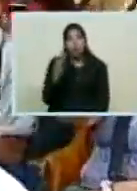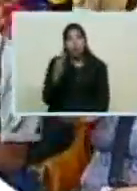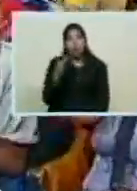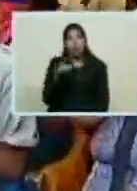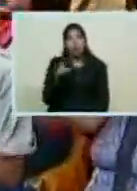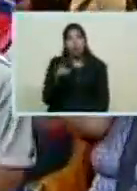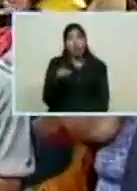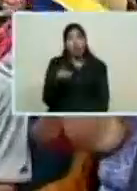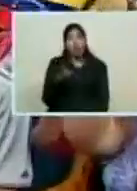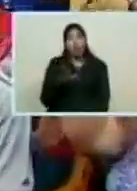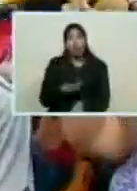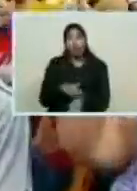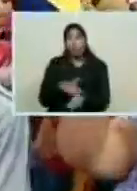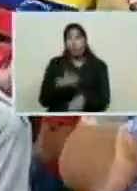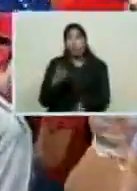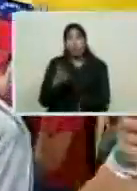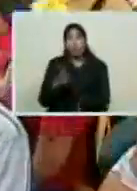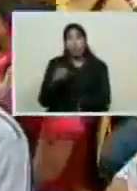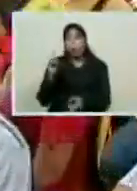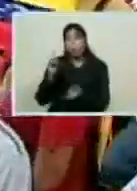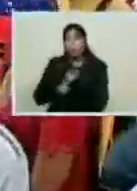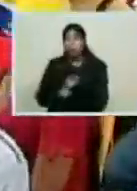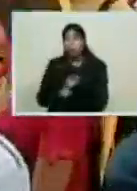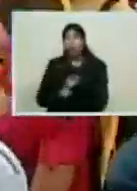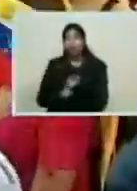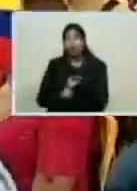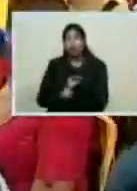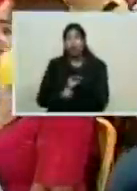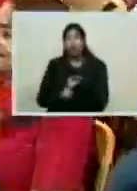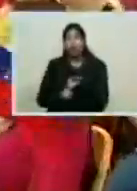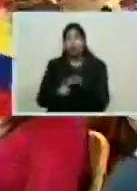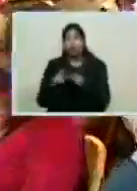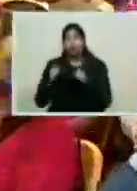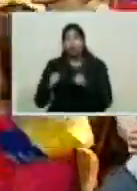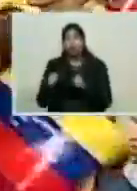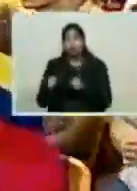que la lanza con liguita, ¿oíste?